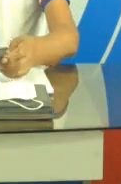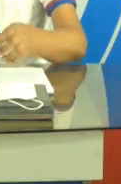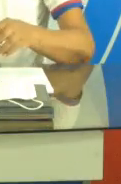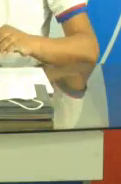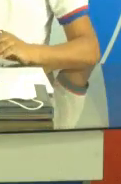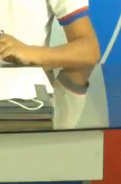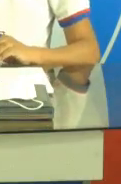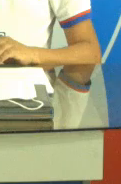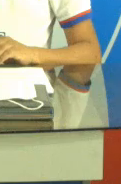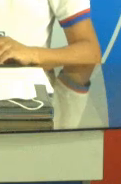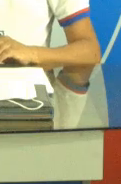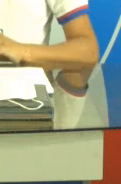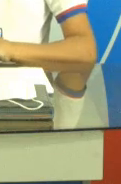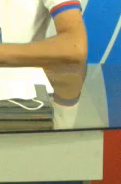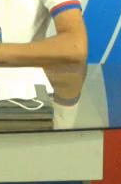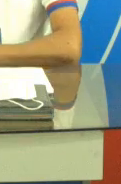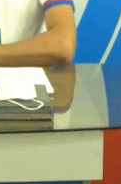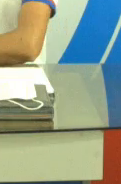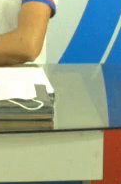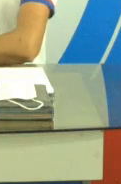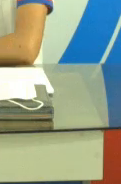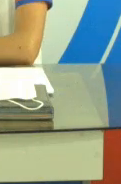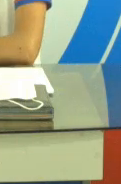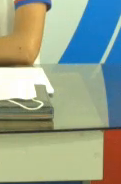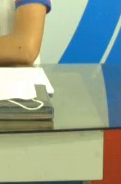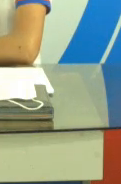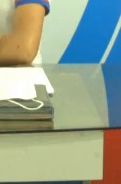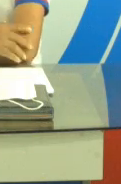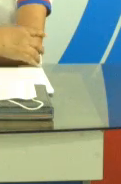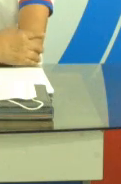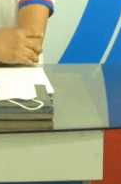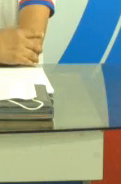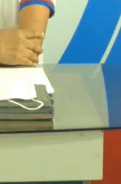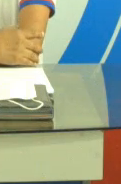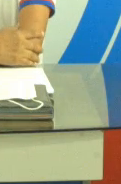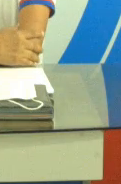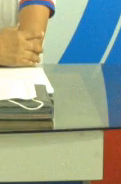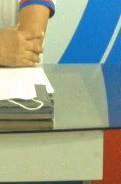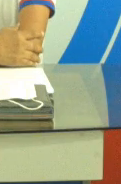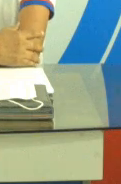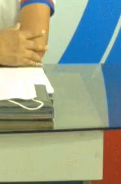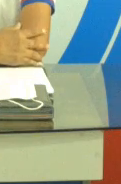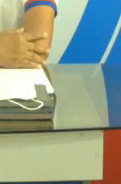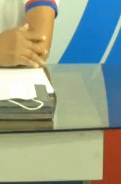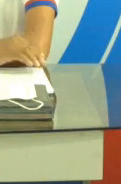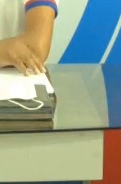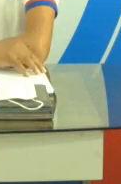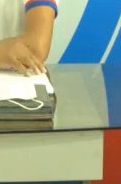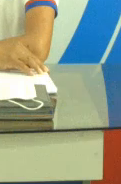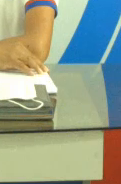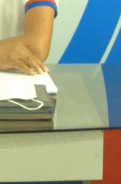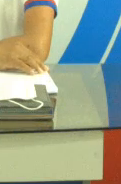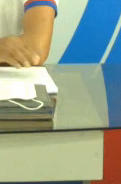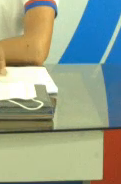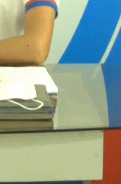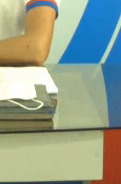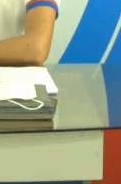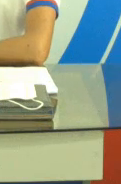días, bienvenidos a Agenda Regional. Mi nombre es Cris Amina. Estamos precisamente en esta edición extraordinaria precisamente del programa de